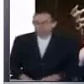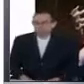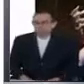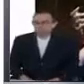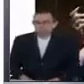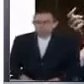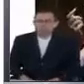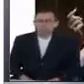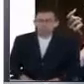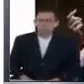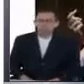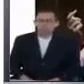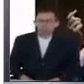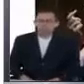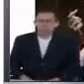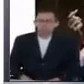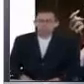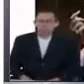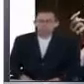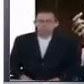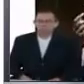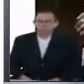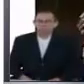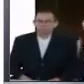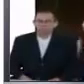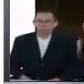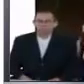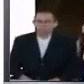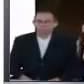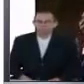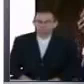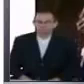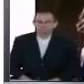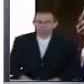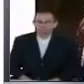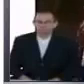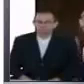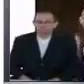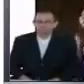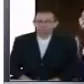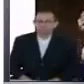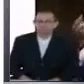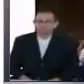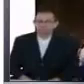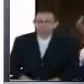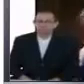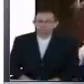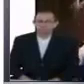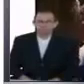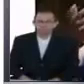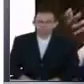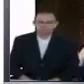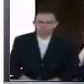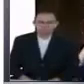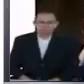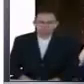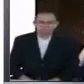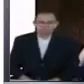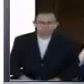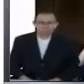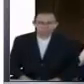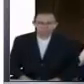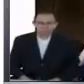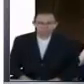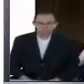Estás ahí por los pecados de los antepasados, maldiciones generacionales. ¿Correcto? ¿Sí o no? Sí.